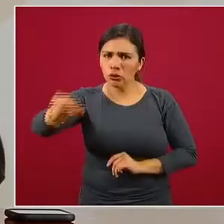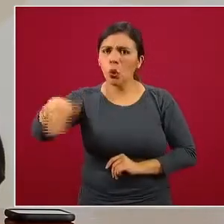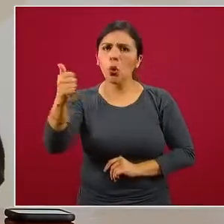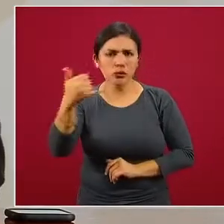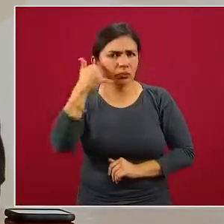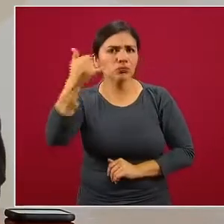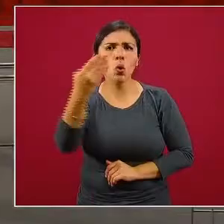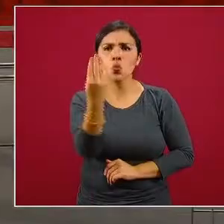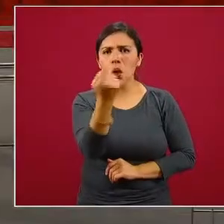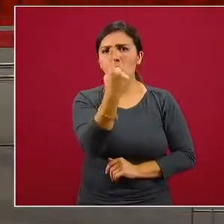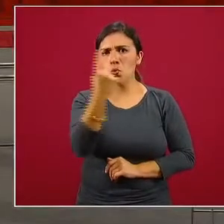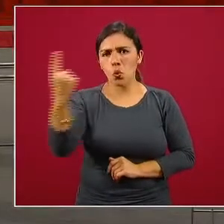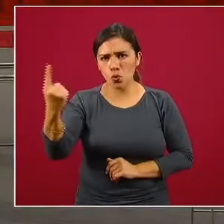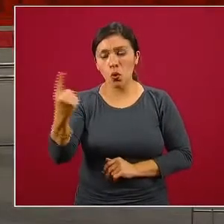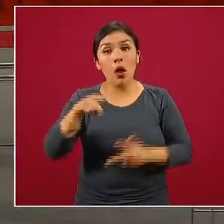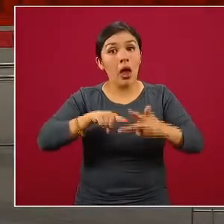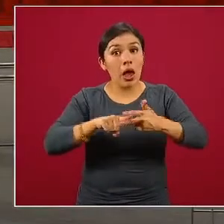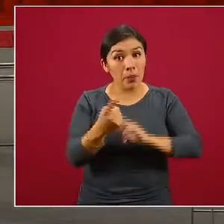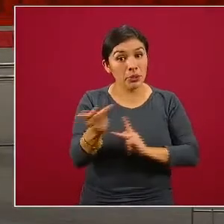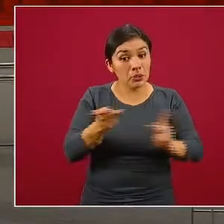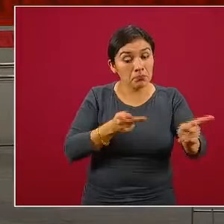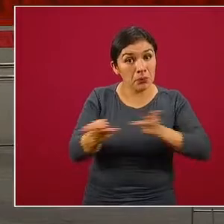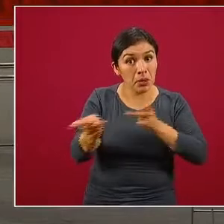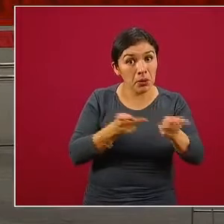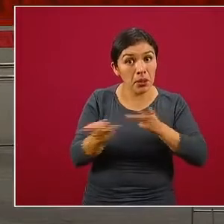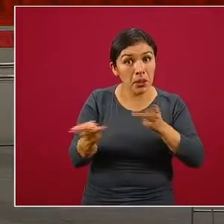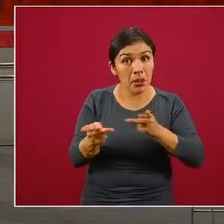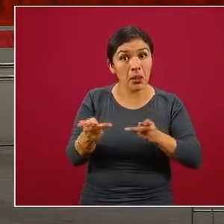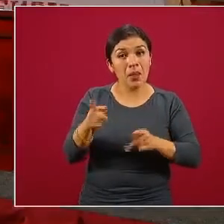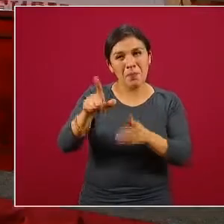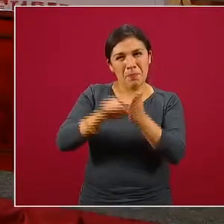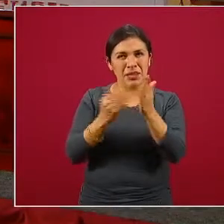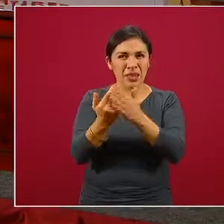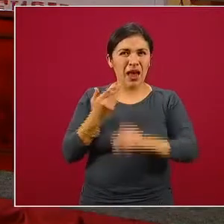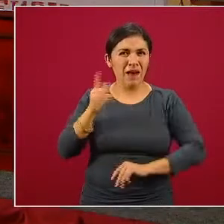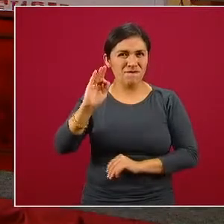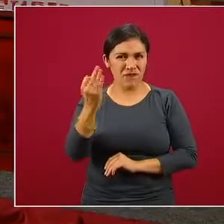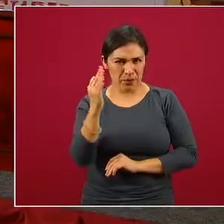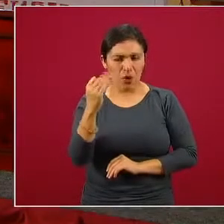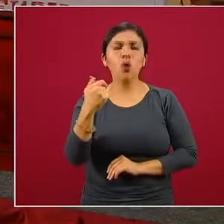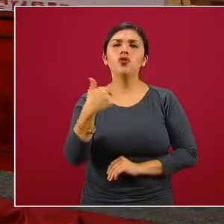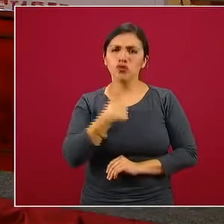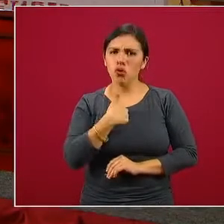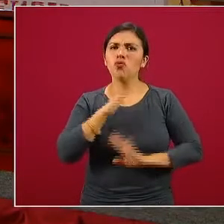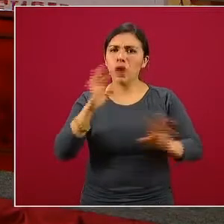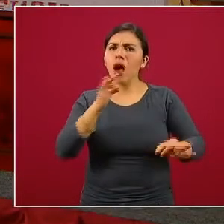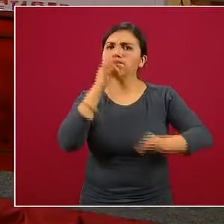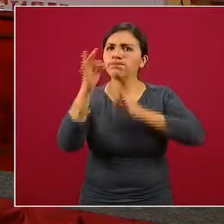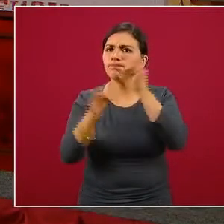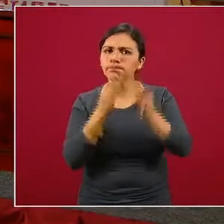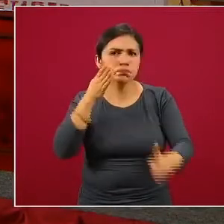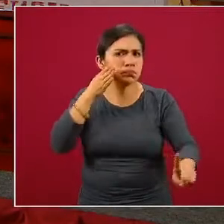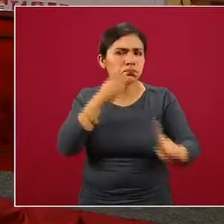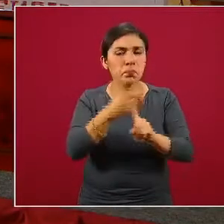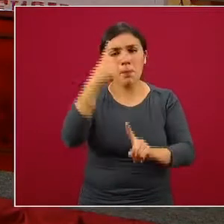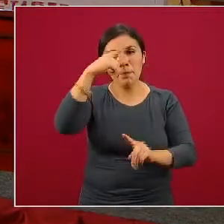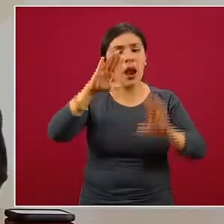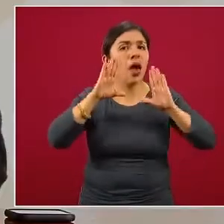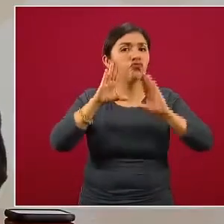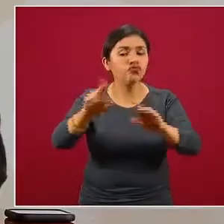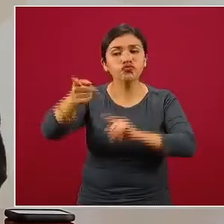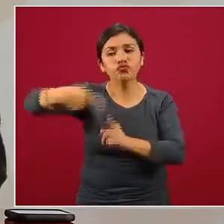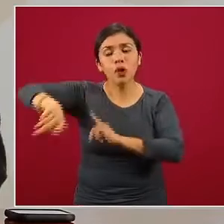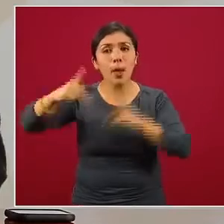911, y desde el inicio de la preparación, en el mes de febrero, hicimos un ejercicio específico de entrenar